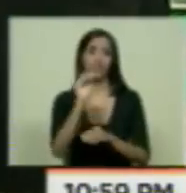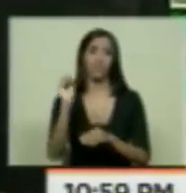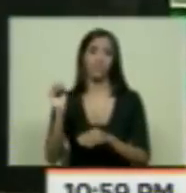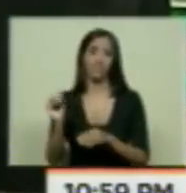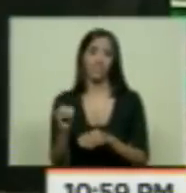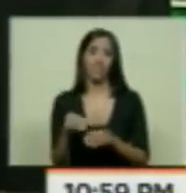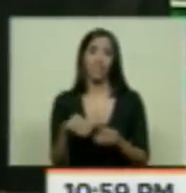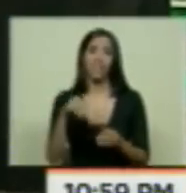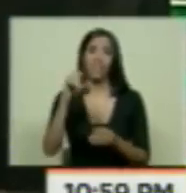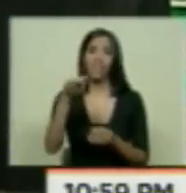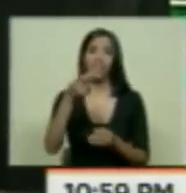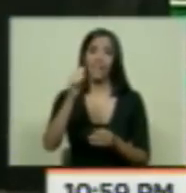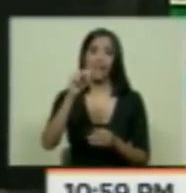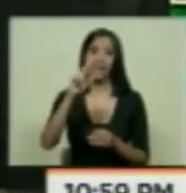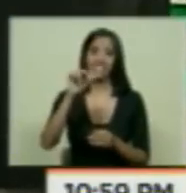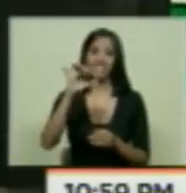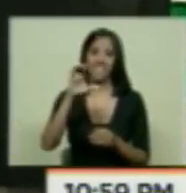Linera,